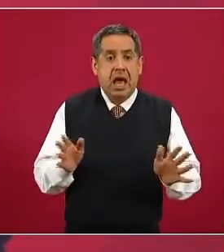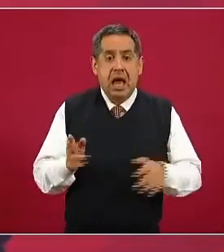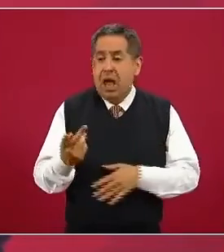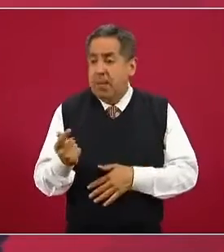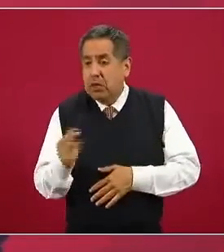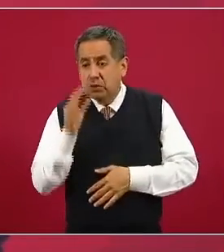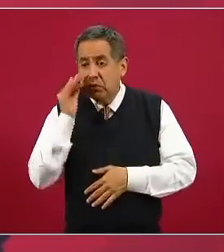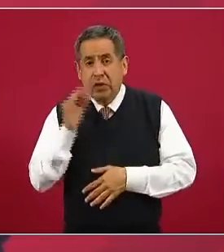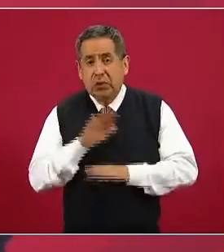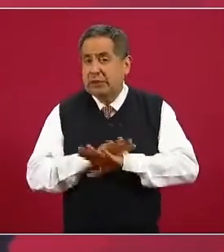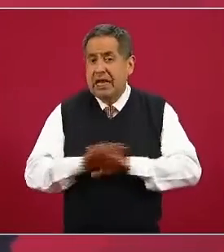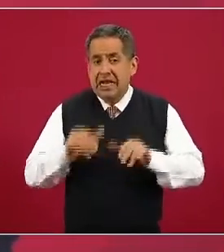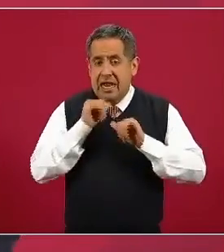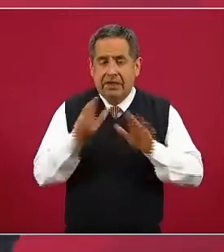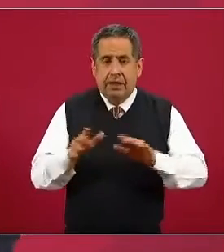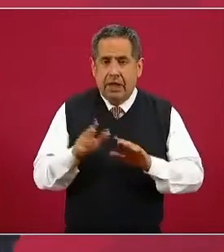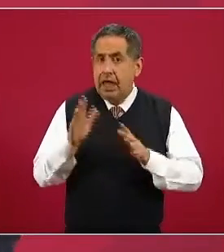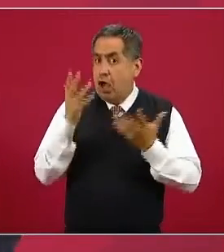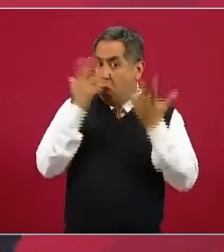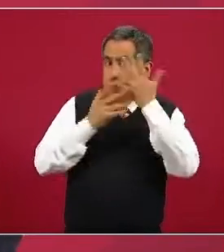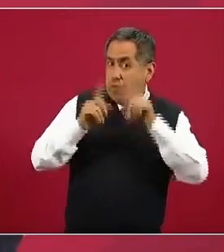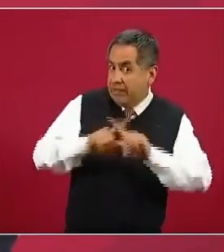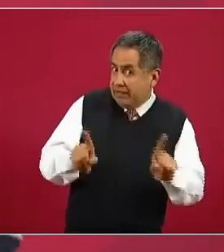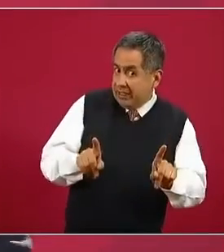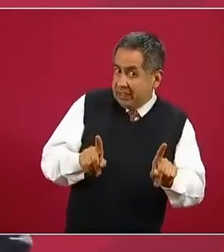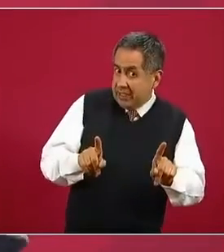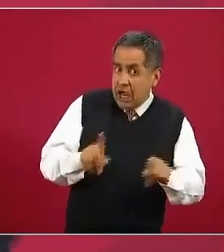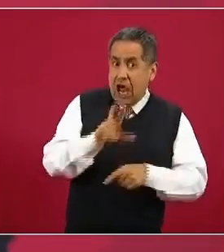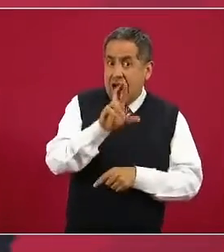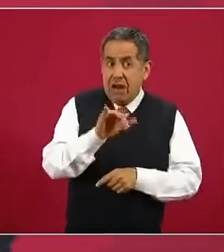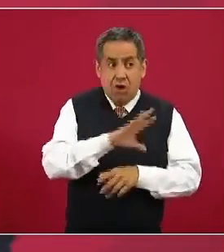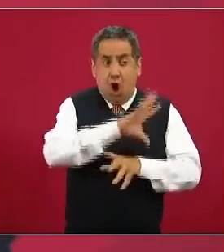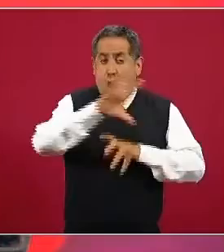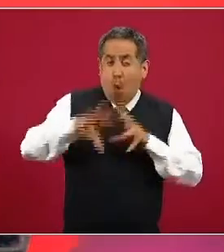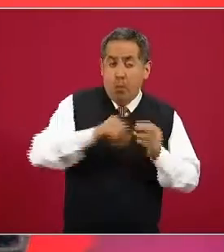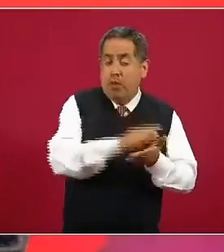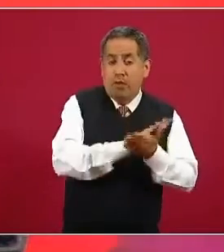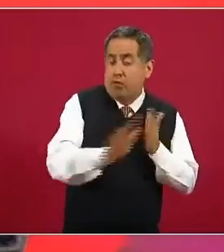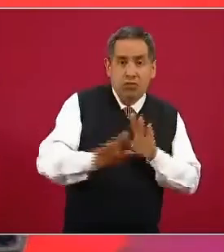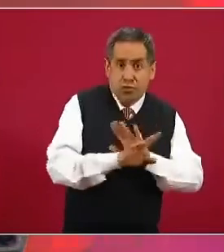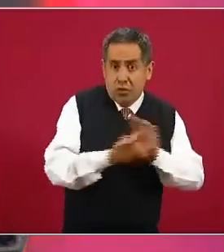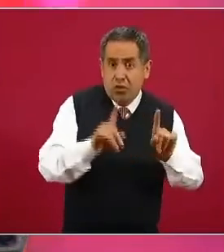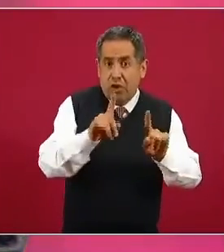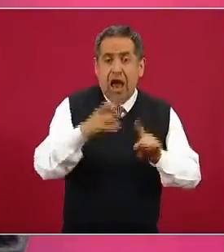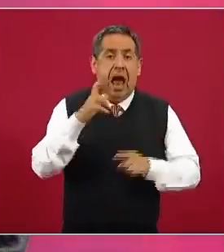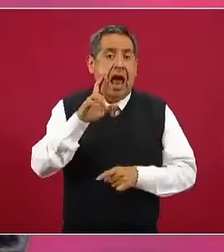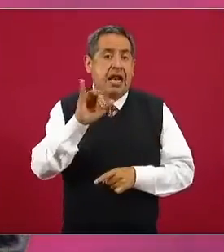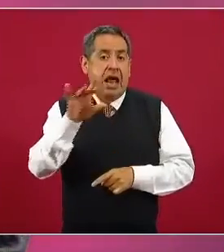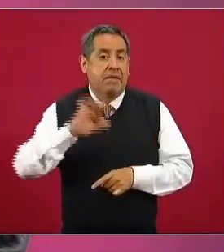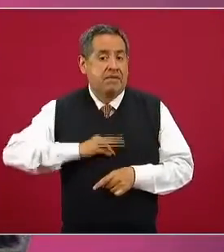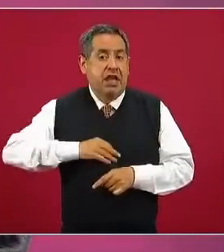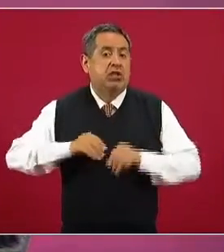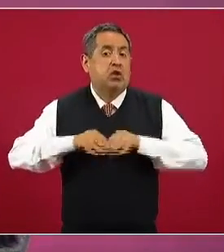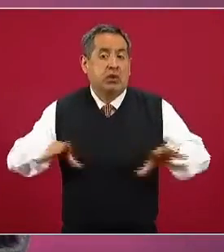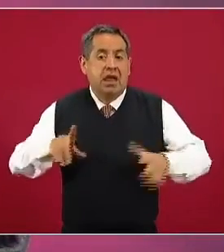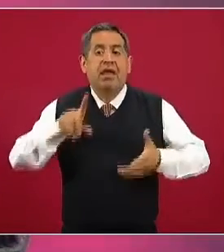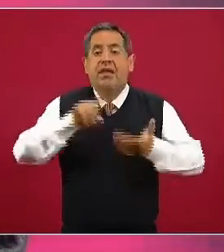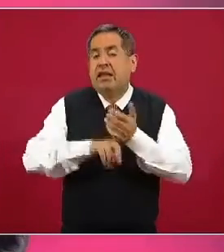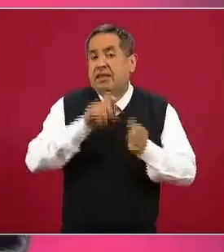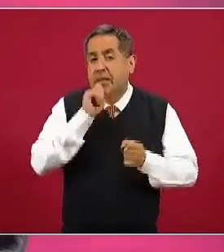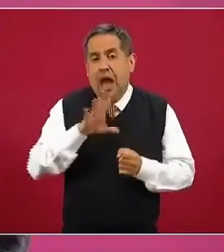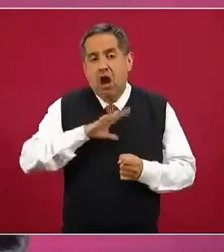perros y gatos domésticos. No confundir con eliminación total de la rabia. La rabia es una enfermedad infecciosa transmitida también